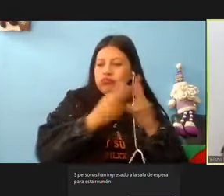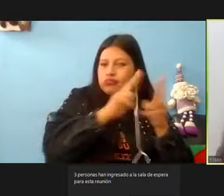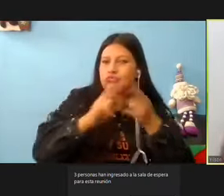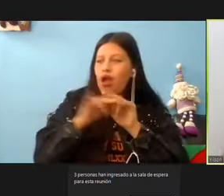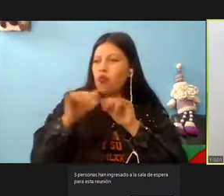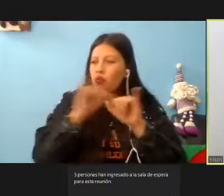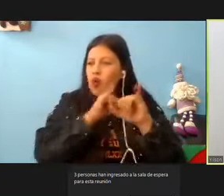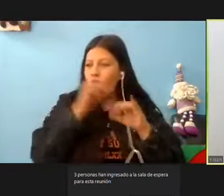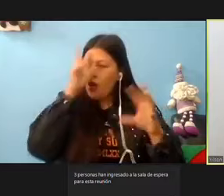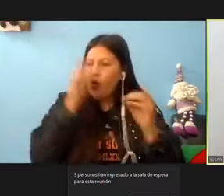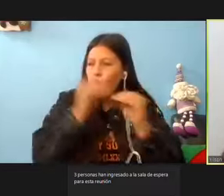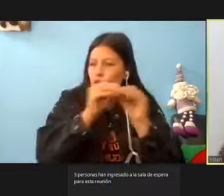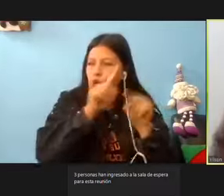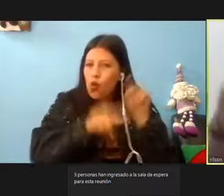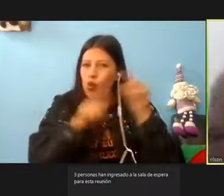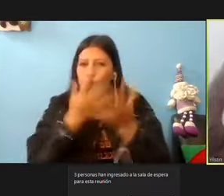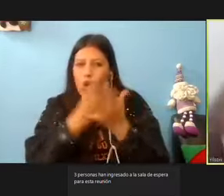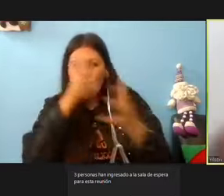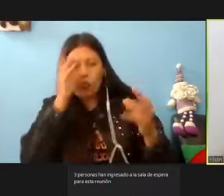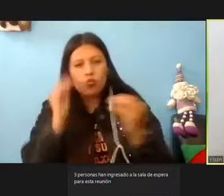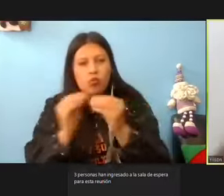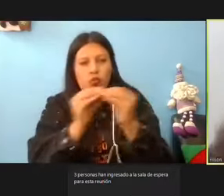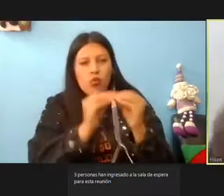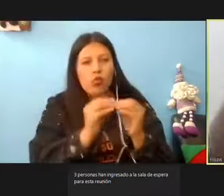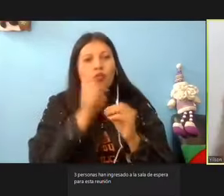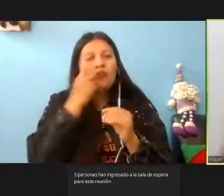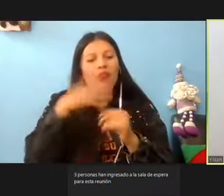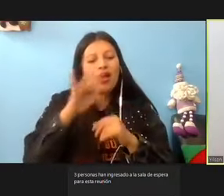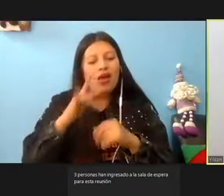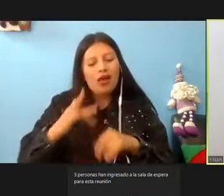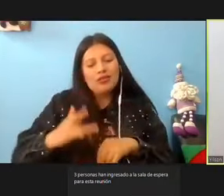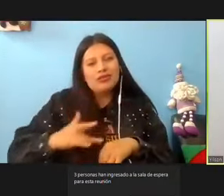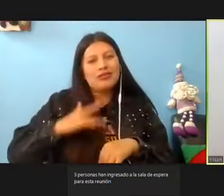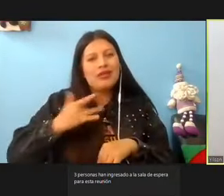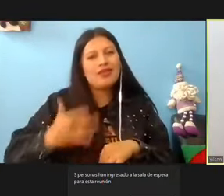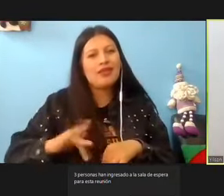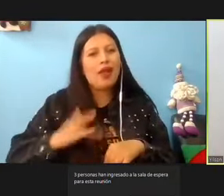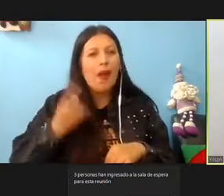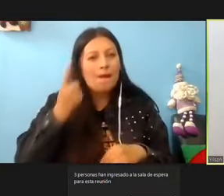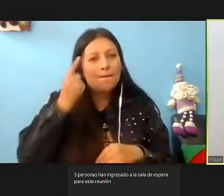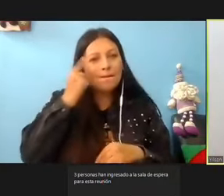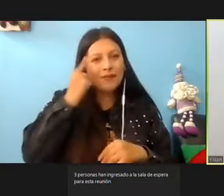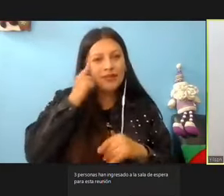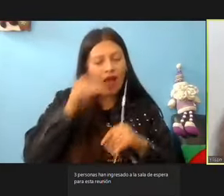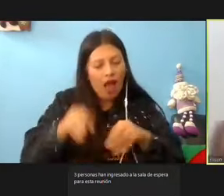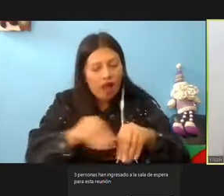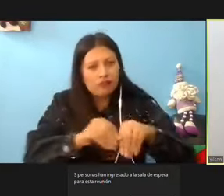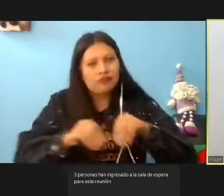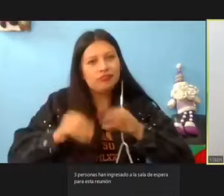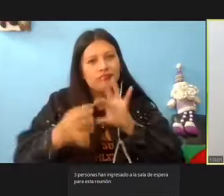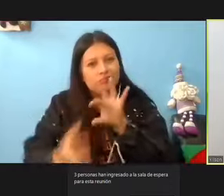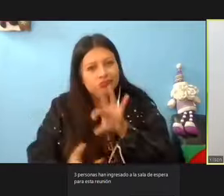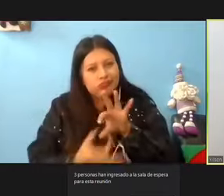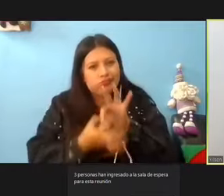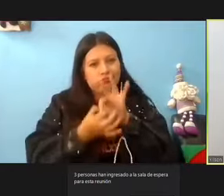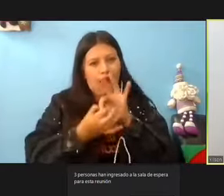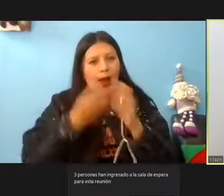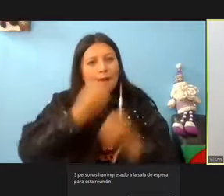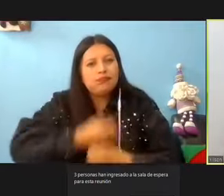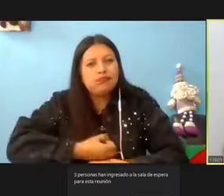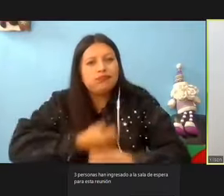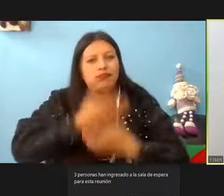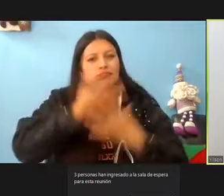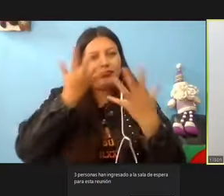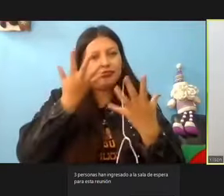que convergen, ¿cierto?, de alguna manera es en un sentipensar con la tierra, que se expresan, digamos, o